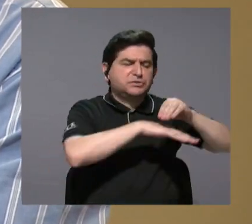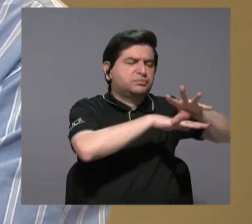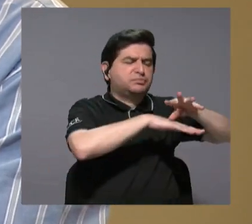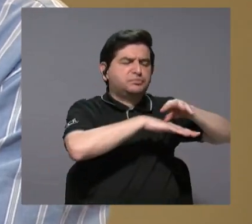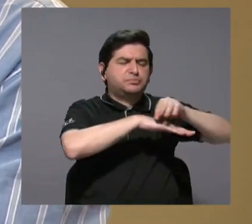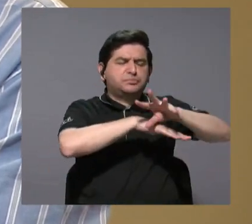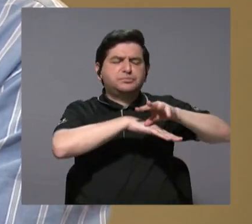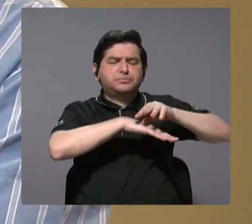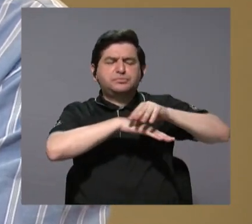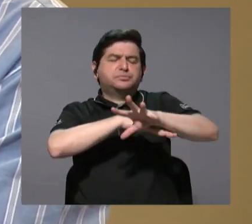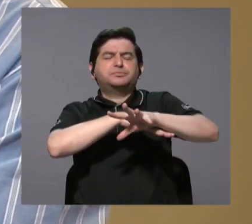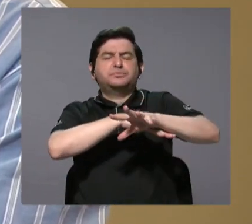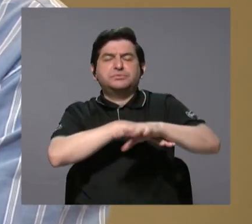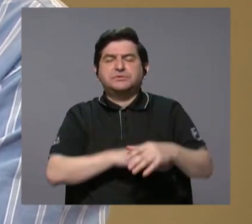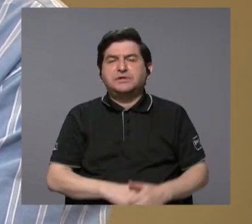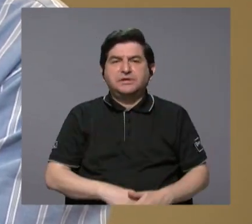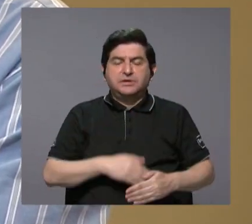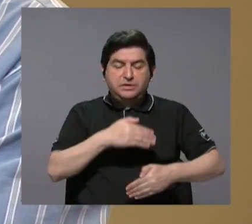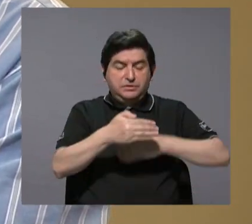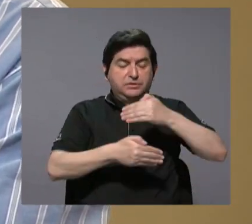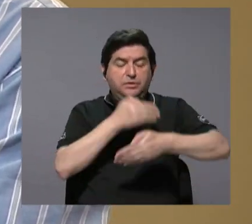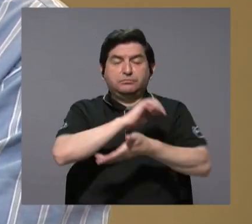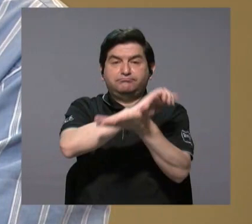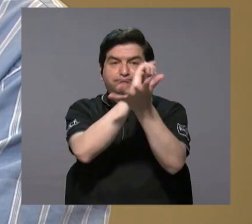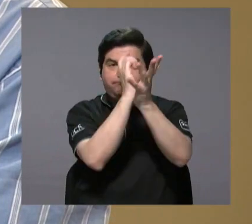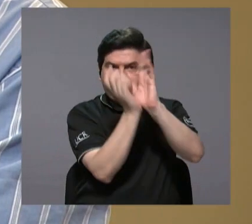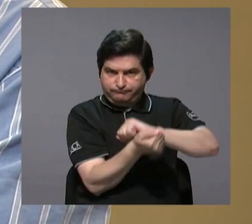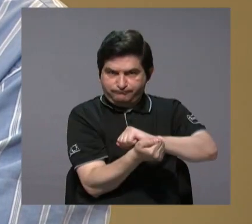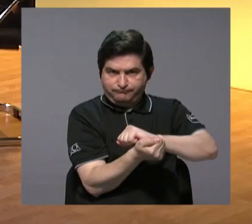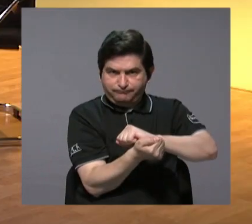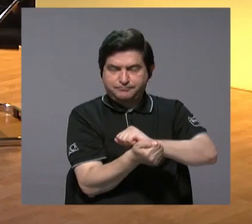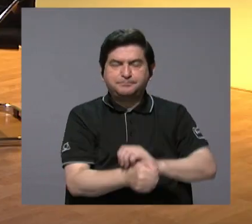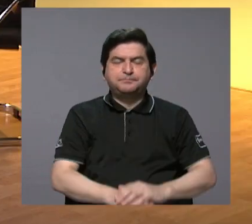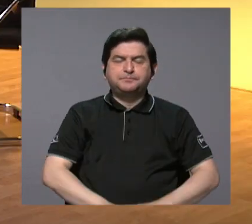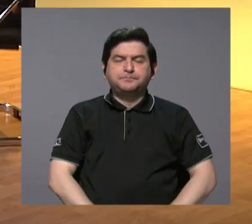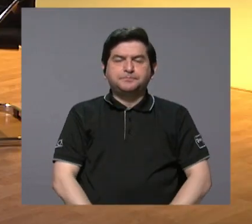consecuencias de ese cambio,